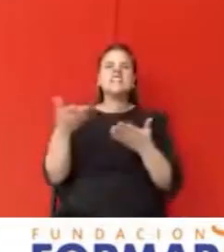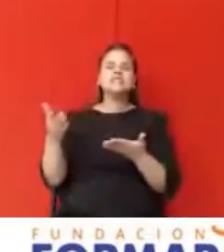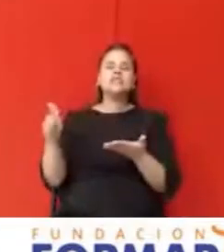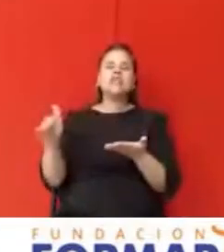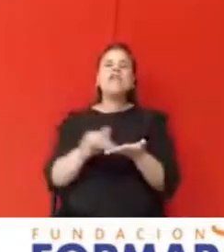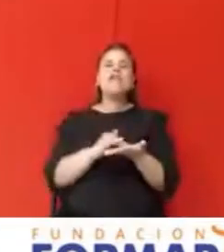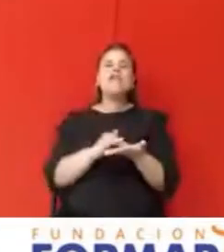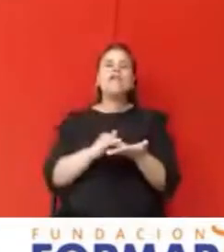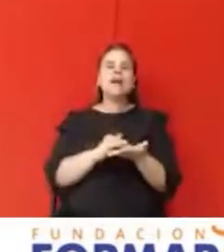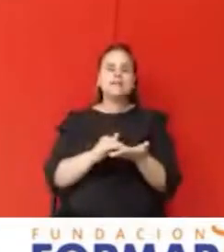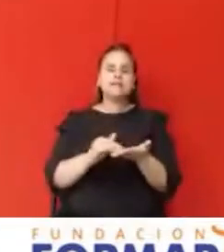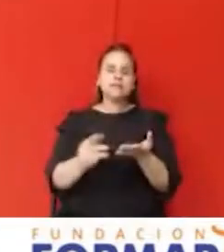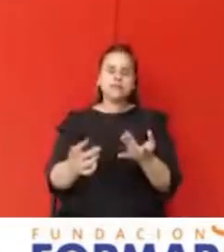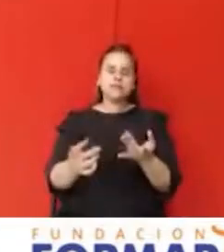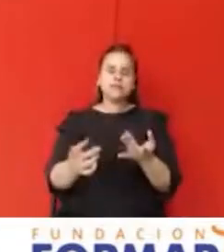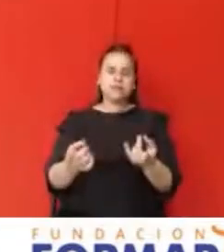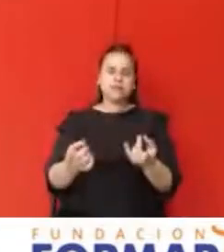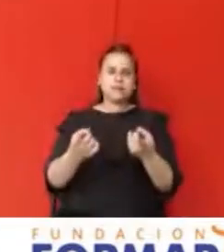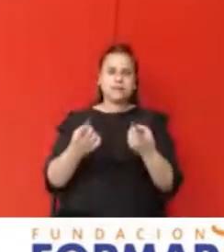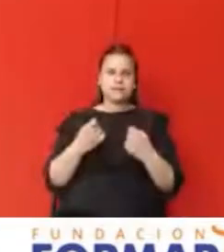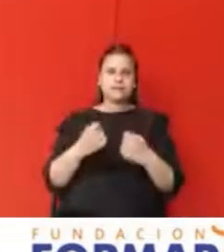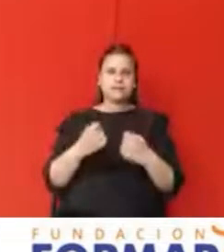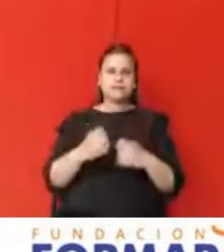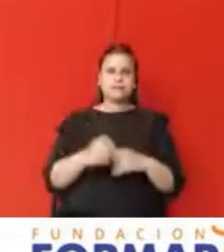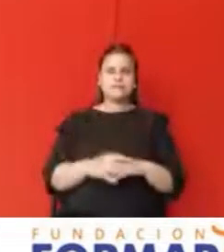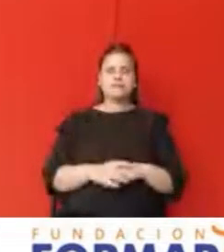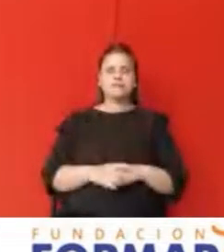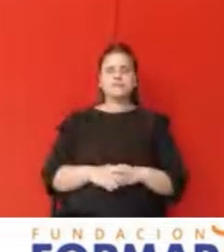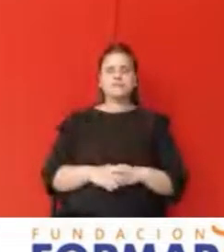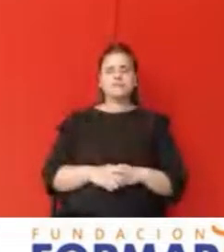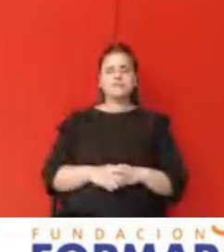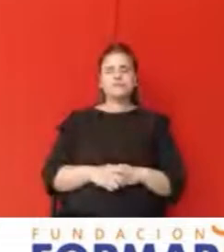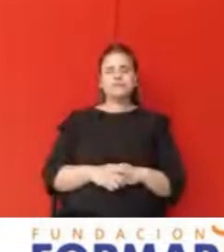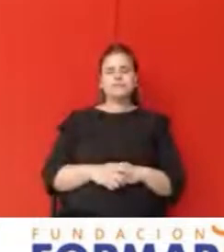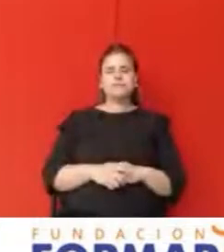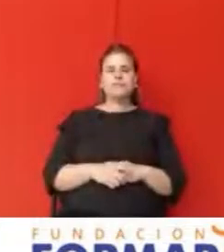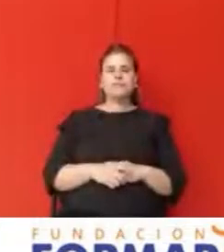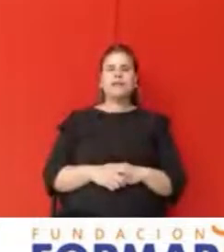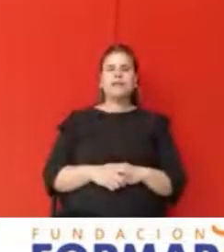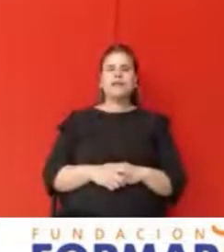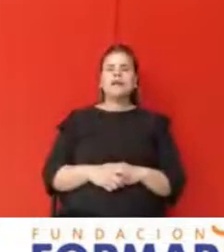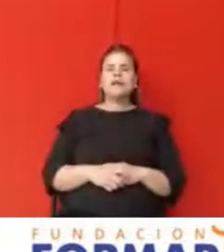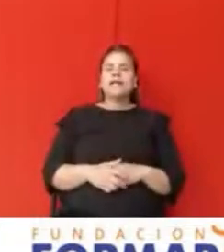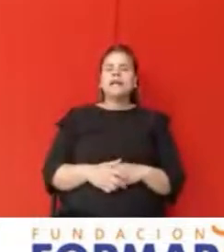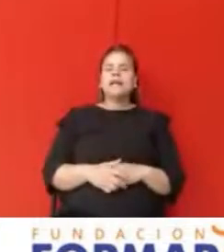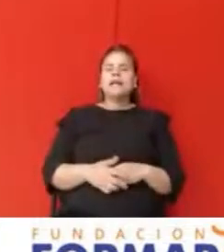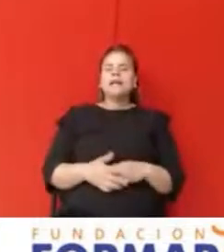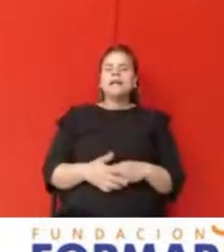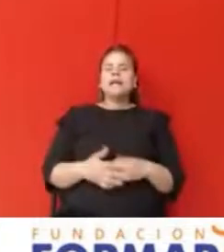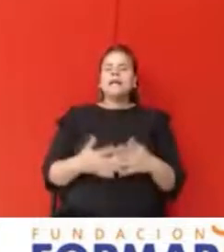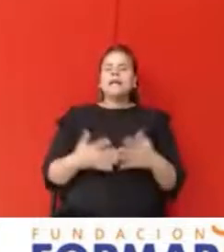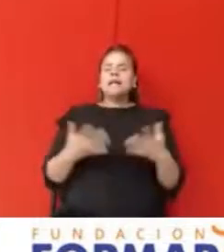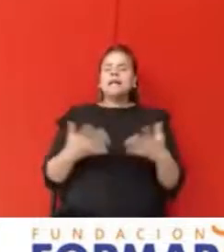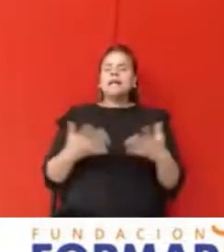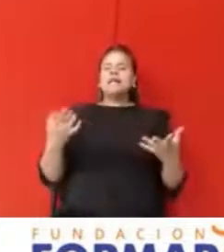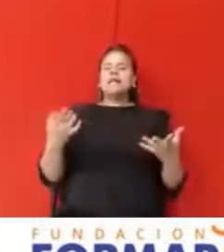internación domiciliaria? Bueno, fundamentalmente por el envejecimiento de la población, el crecimiento exponencial. Hoy sabemos que